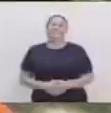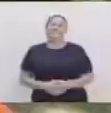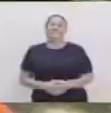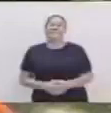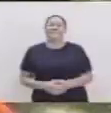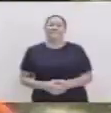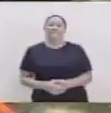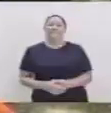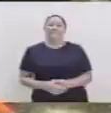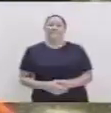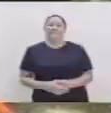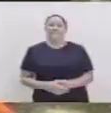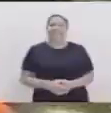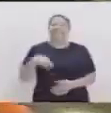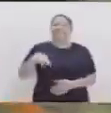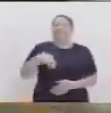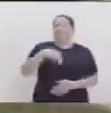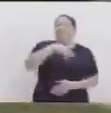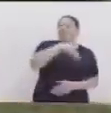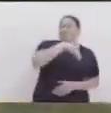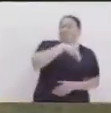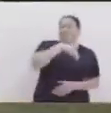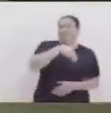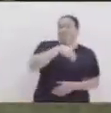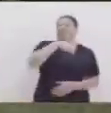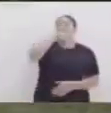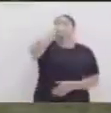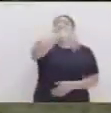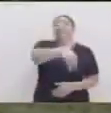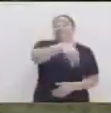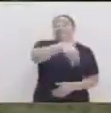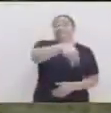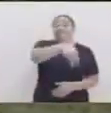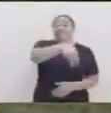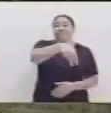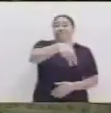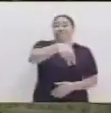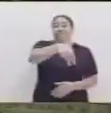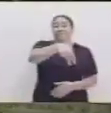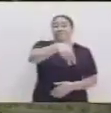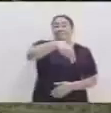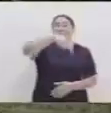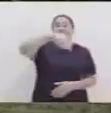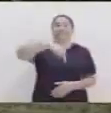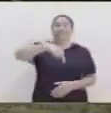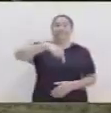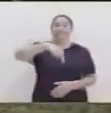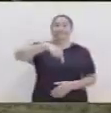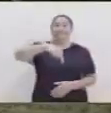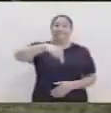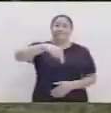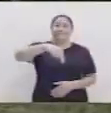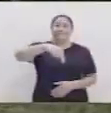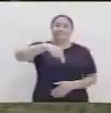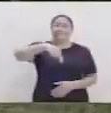Regreso. Me desplazo. Salto hacia adelante. De lado.